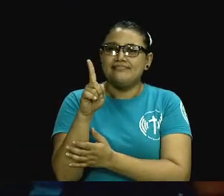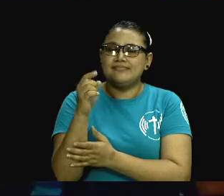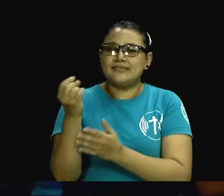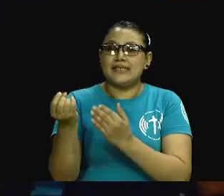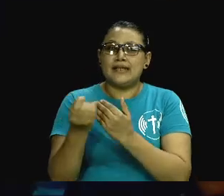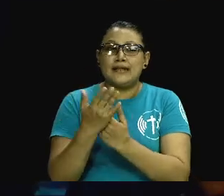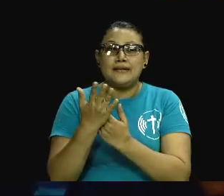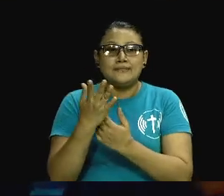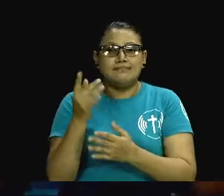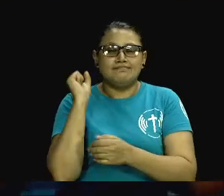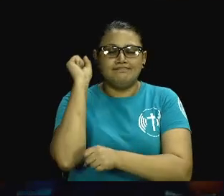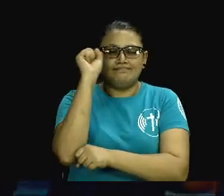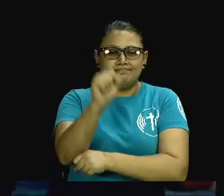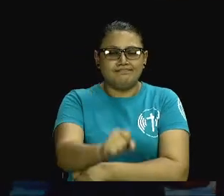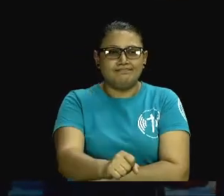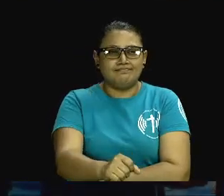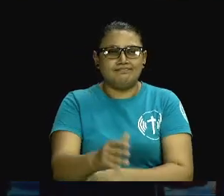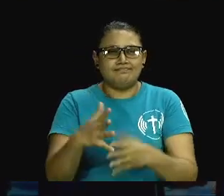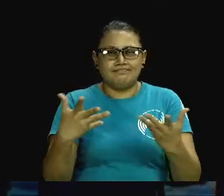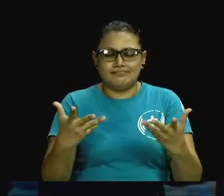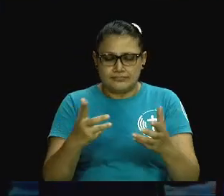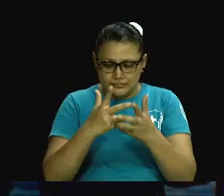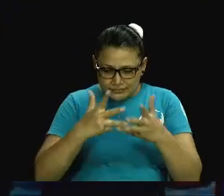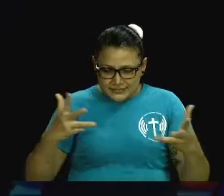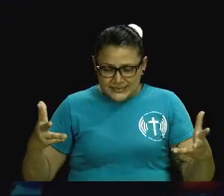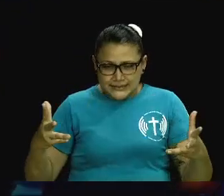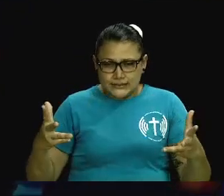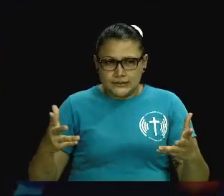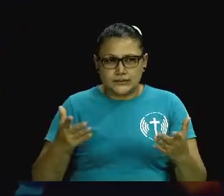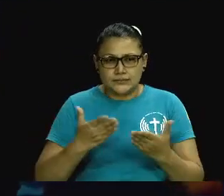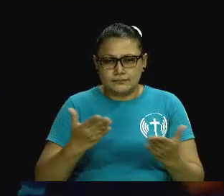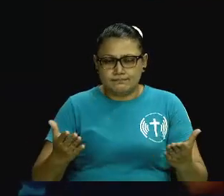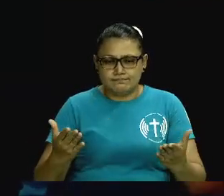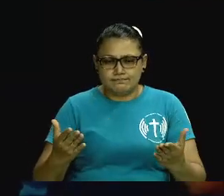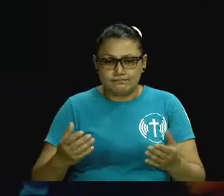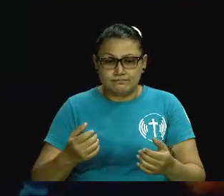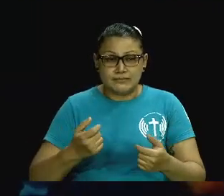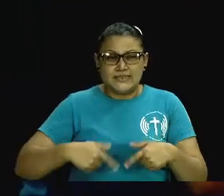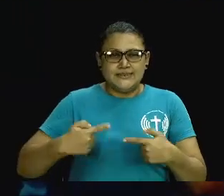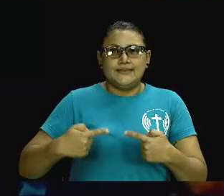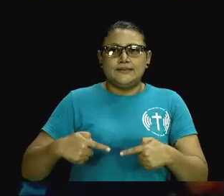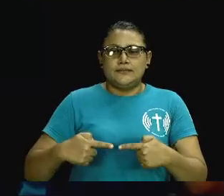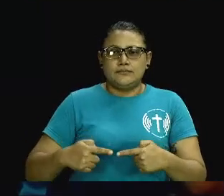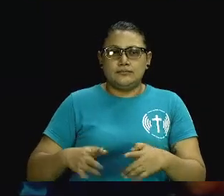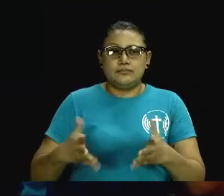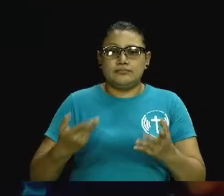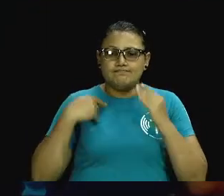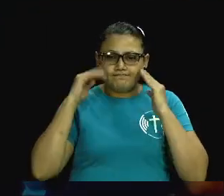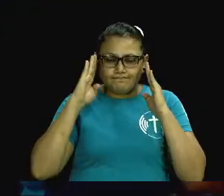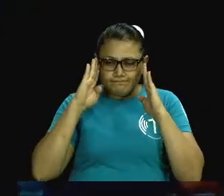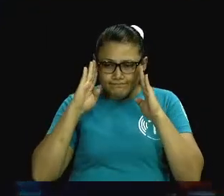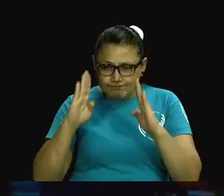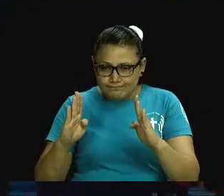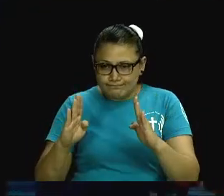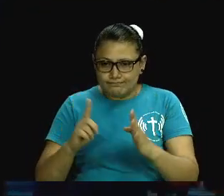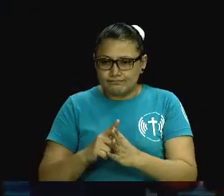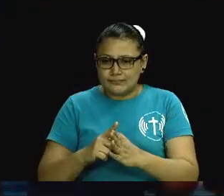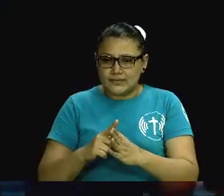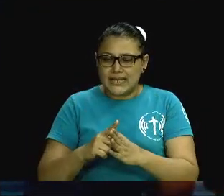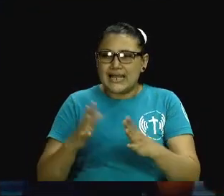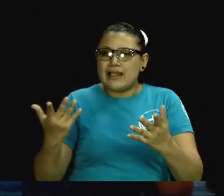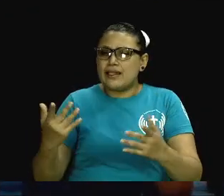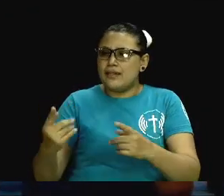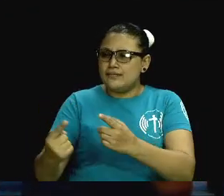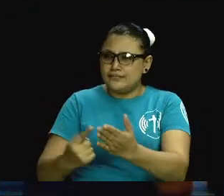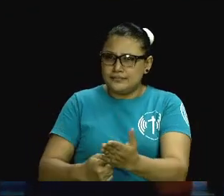vencedores amén pero muchas veces no ganamos batallas porque no nos fijamos en las pequeñas señales que